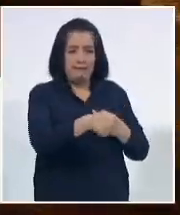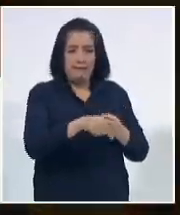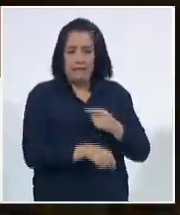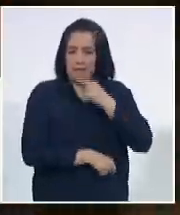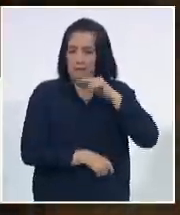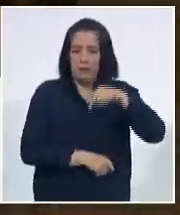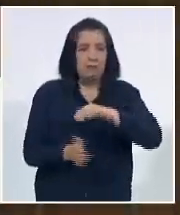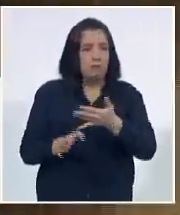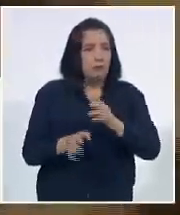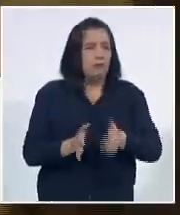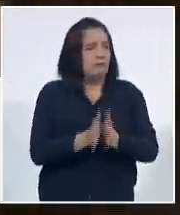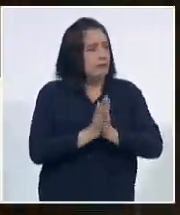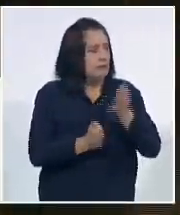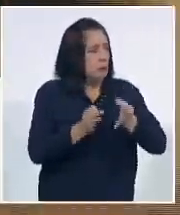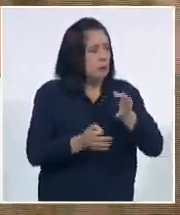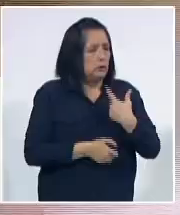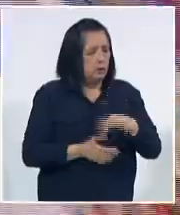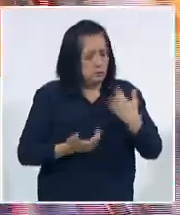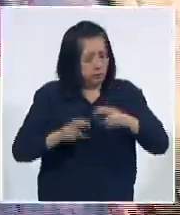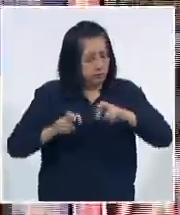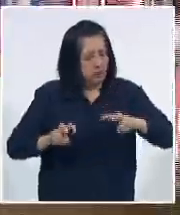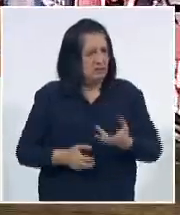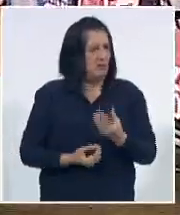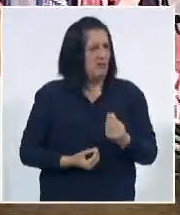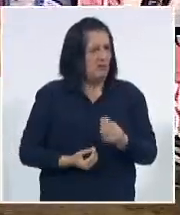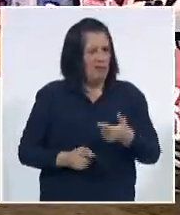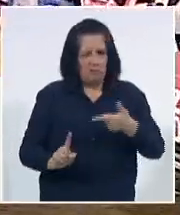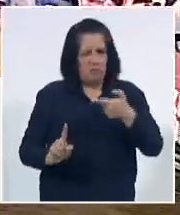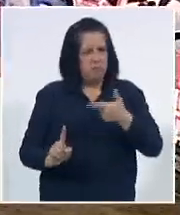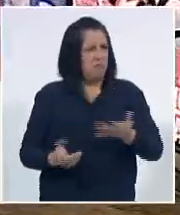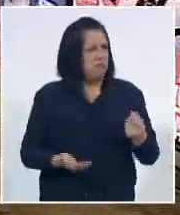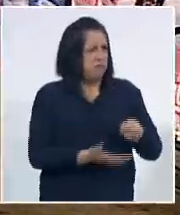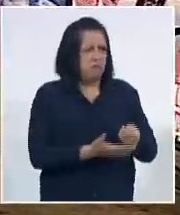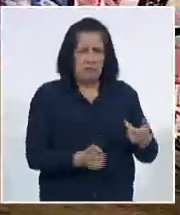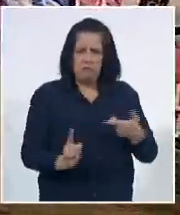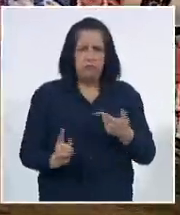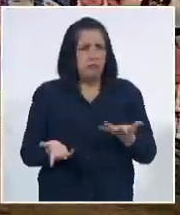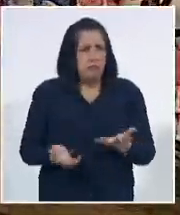justicia y una exhaustiva investigación por este ataque a balazos por encargo.